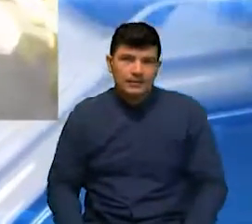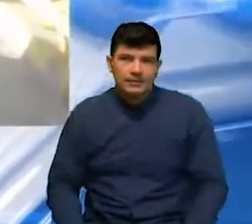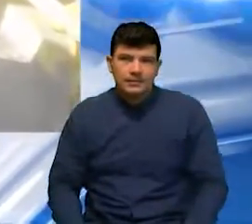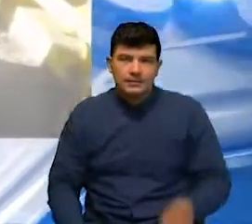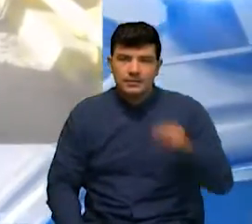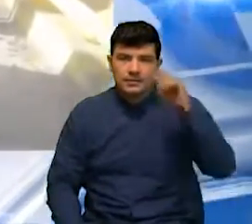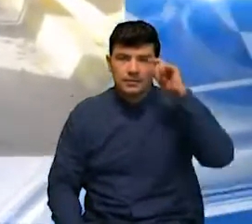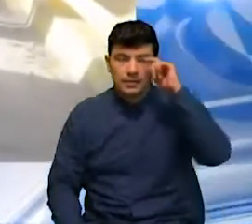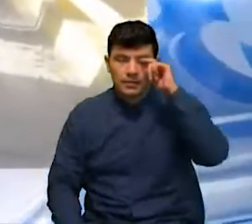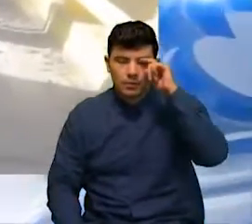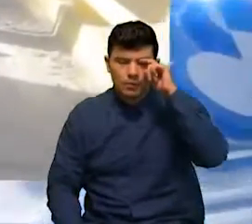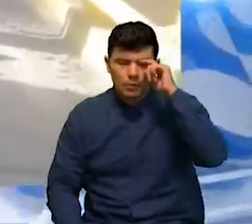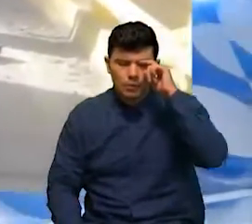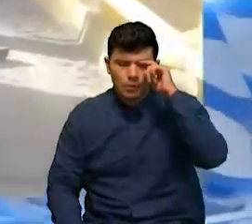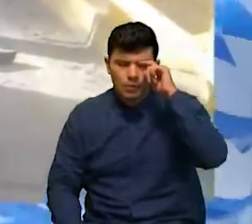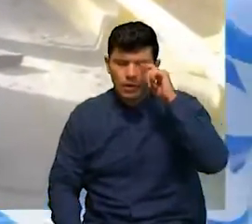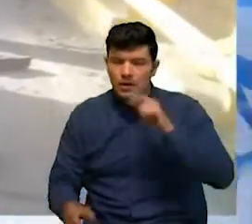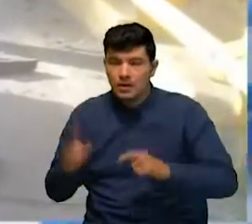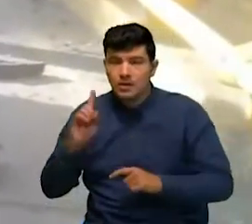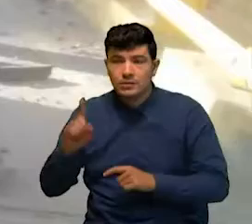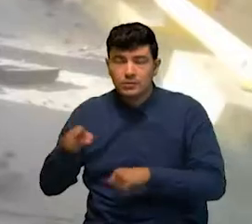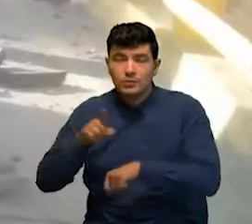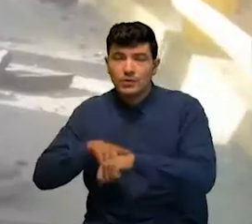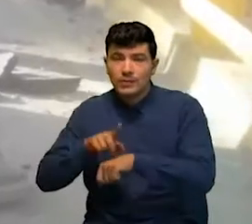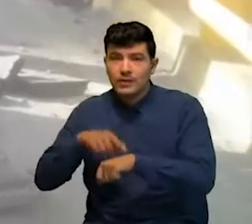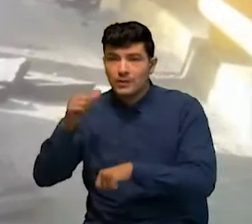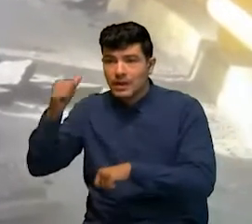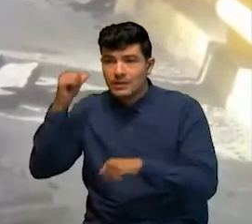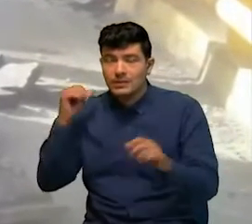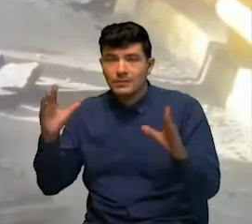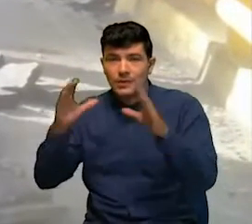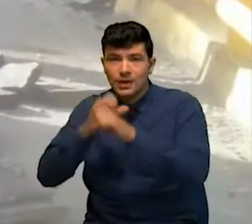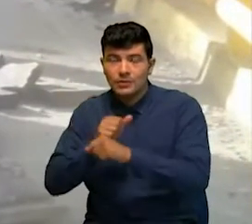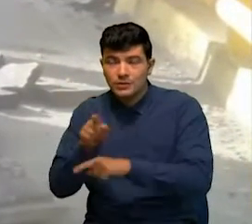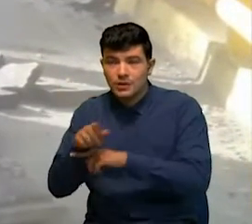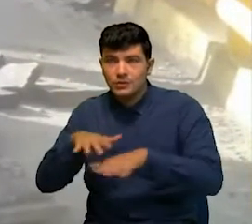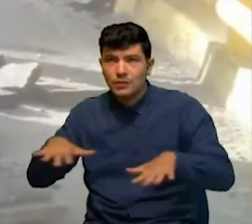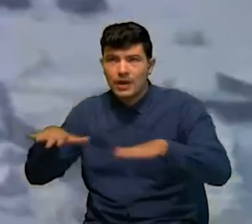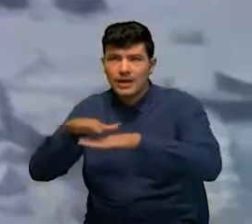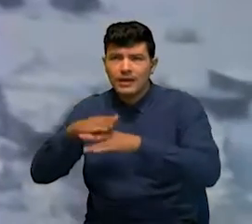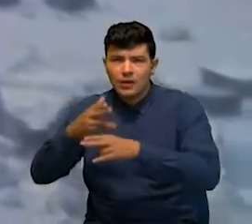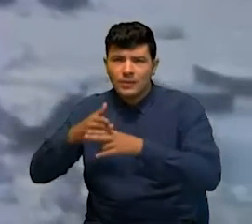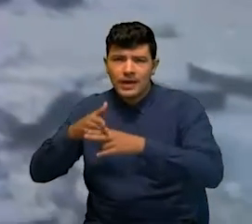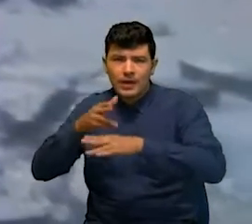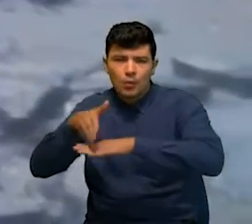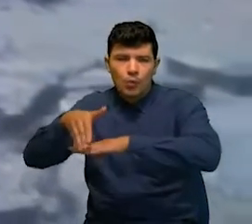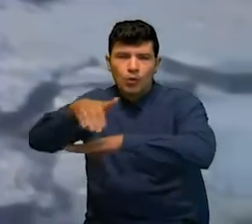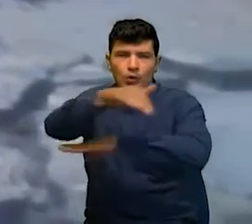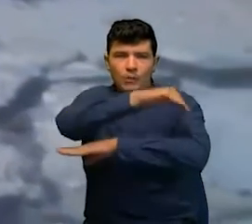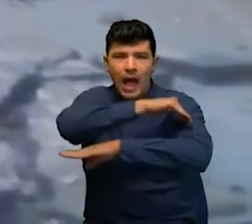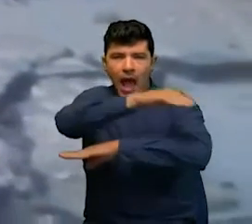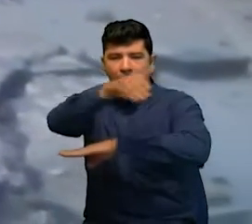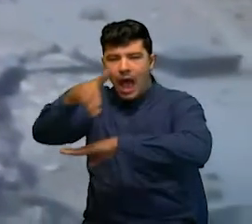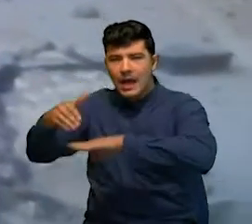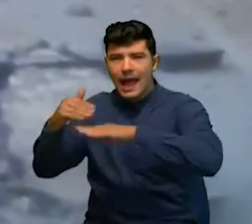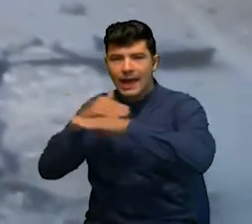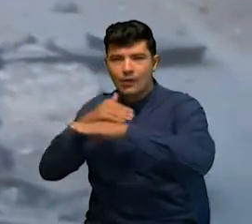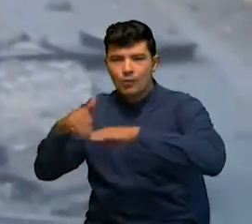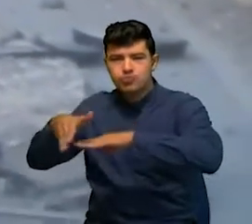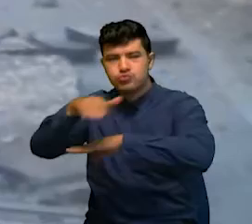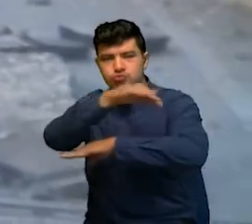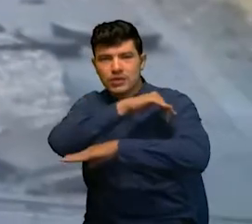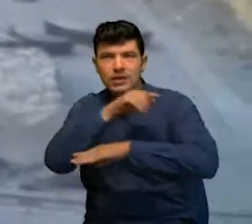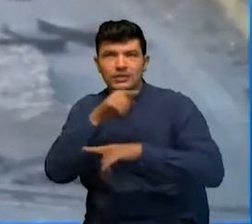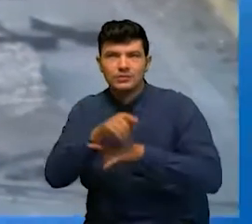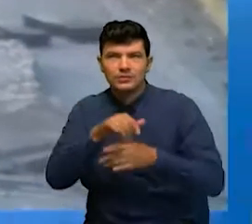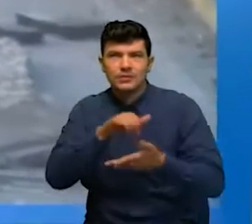Esos fueron los momentos que vivieron la noche anterior los habitantes del sector en la curva en la vía Cúcuta-Ocaña, durante enfrentamientos en un